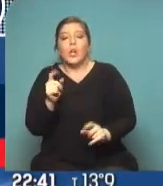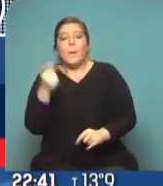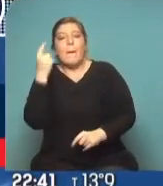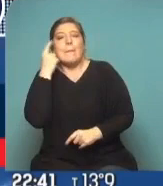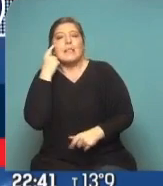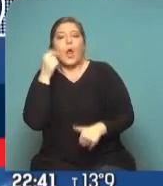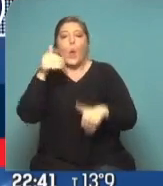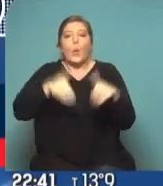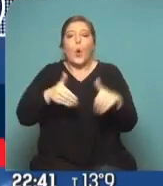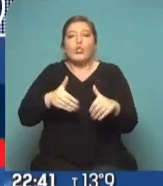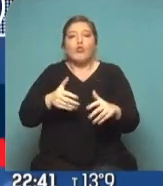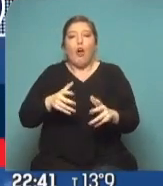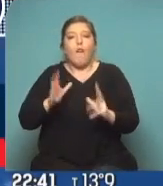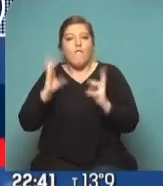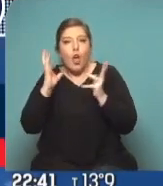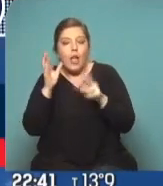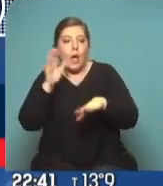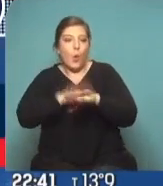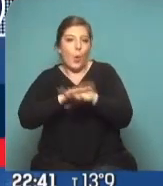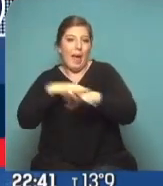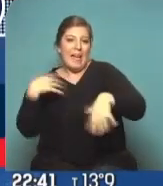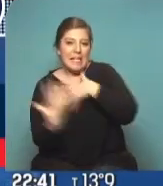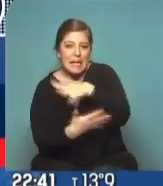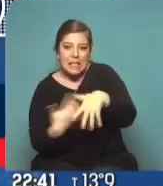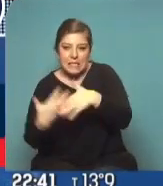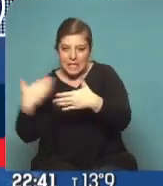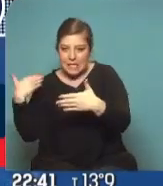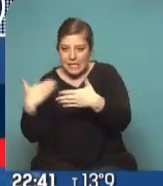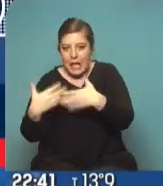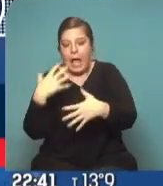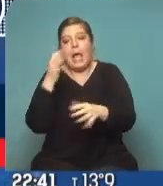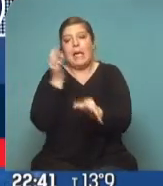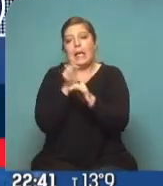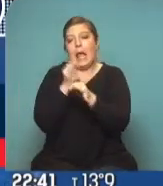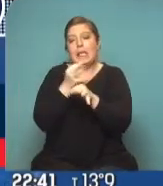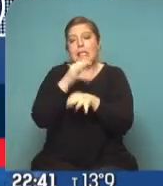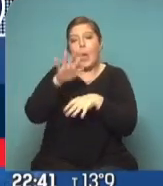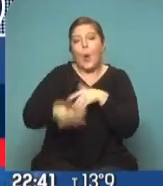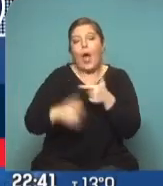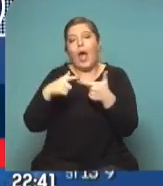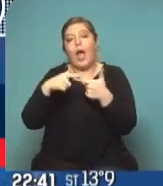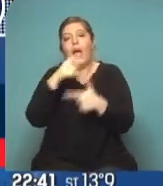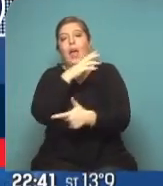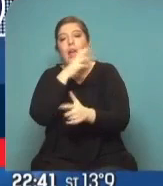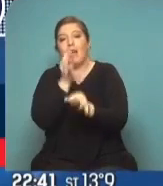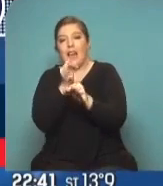del voto bronca respecto al efecto de la crisis en las clases baja y media de la Argentina.